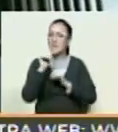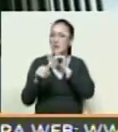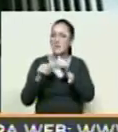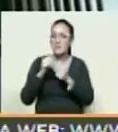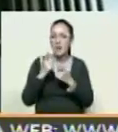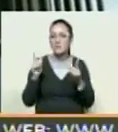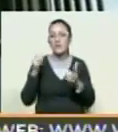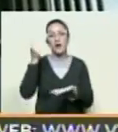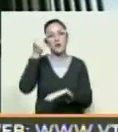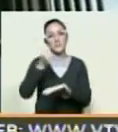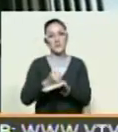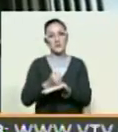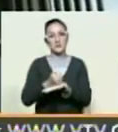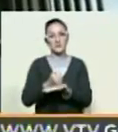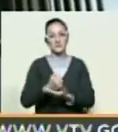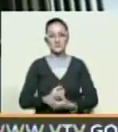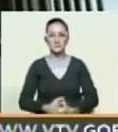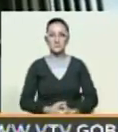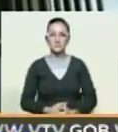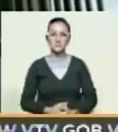Amén. Amén. Amén.